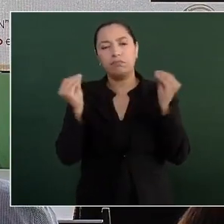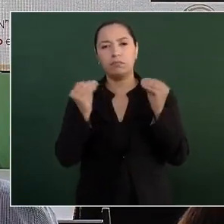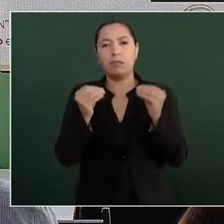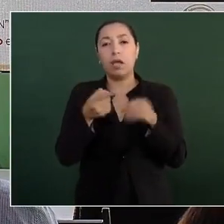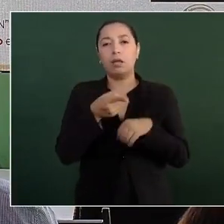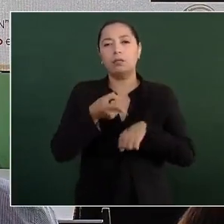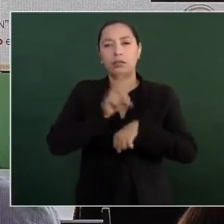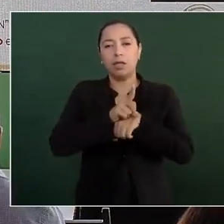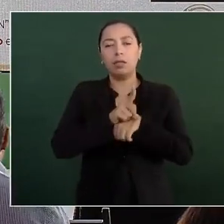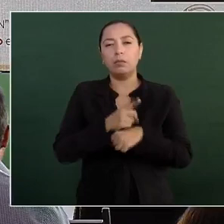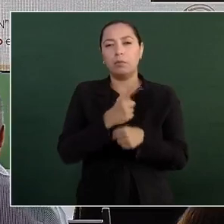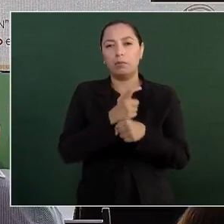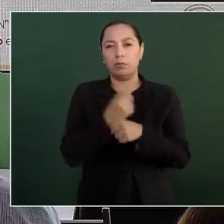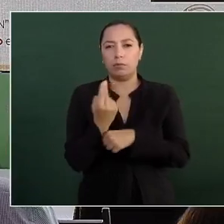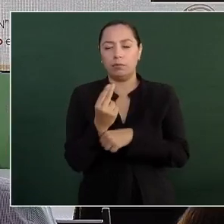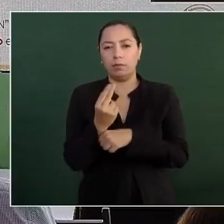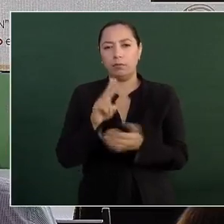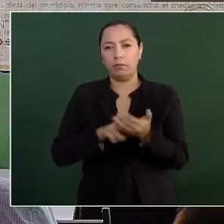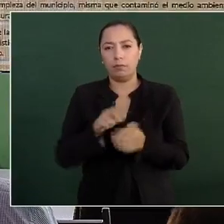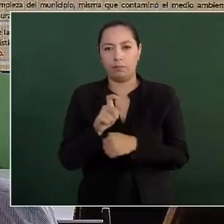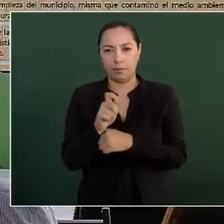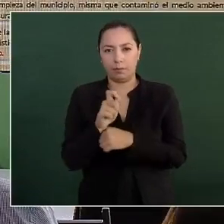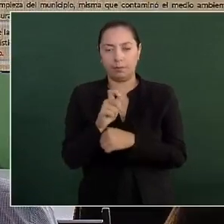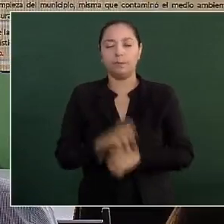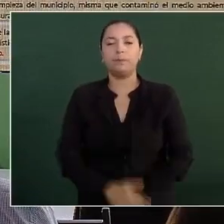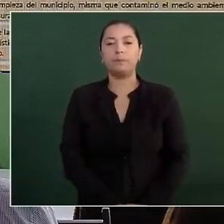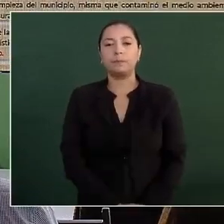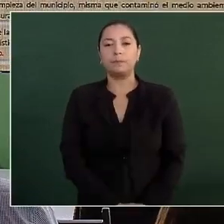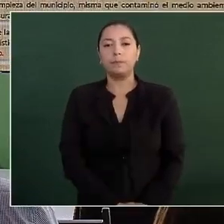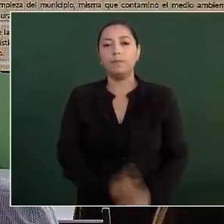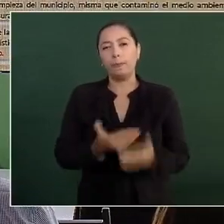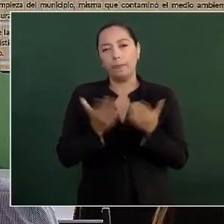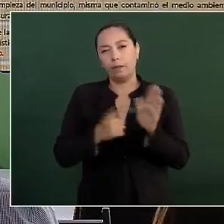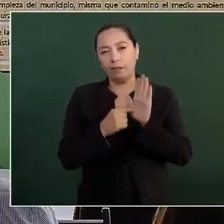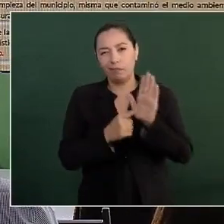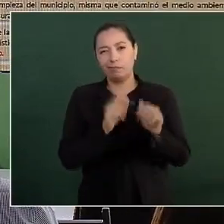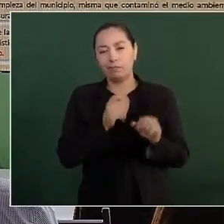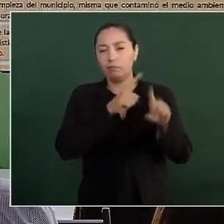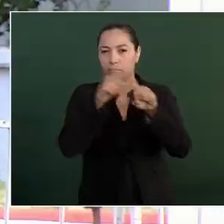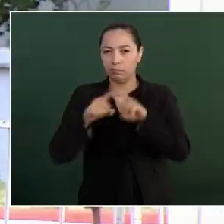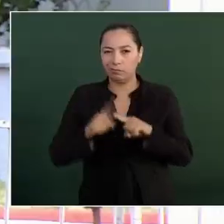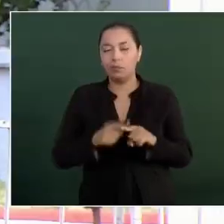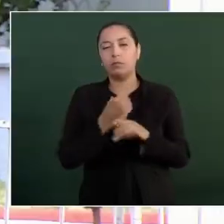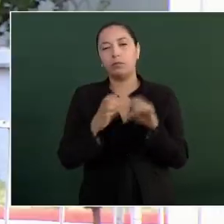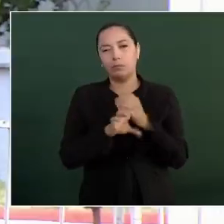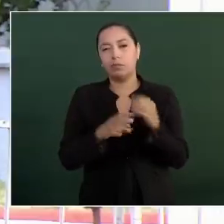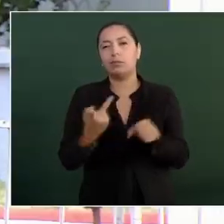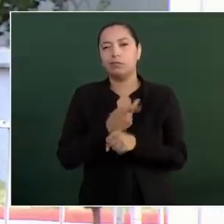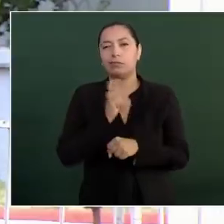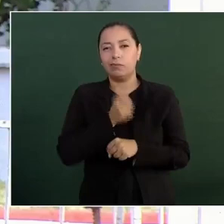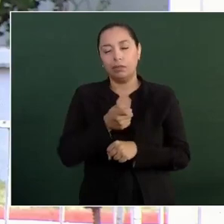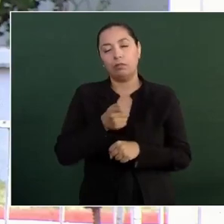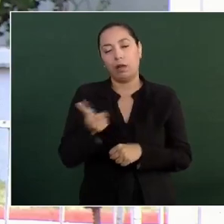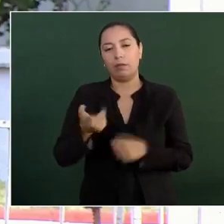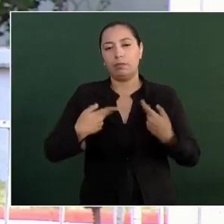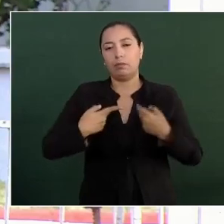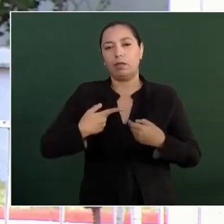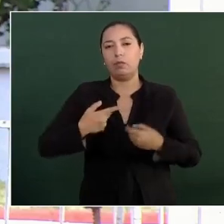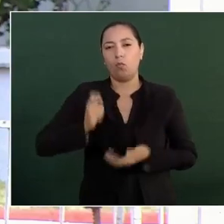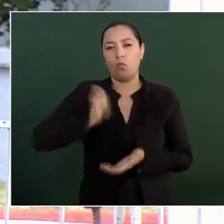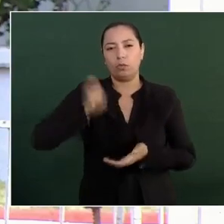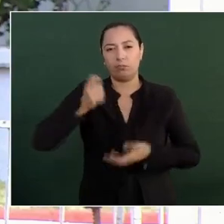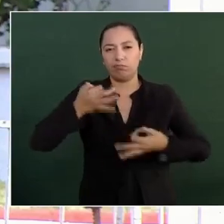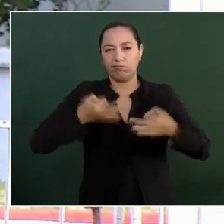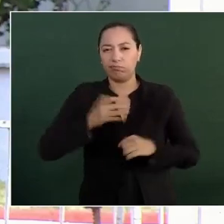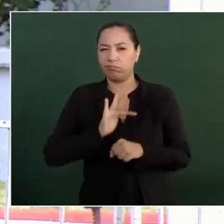día 1 de noviembre de 2020. Adelante. Ahora tenemos algunos casos de jueces que protegen a presuntos, con